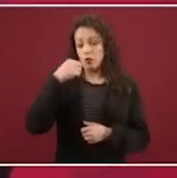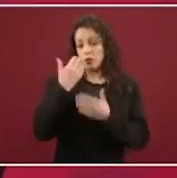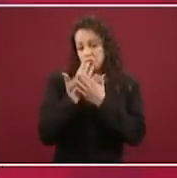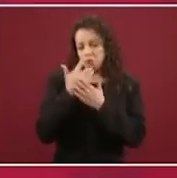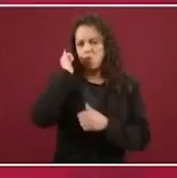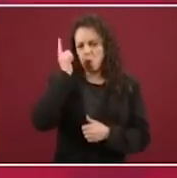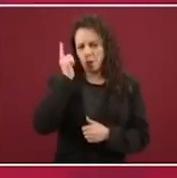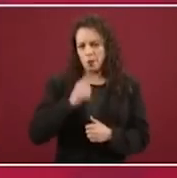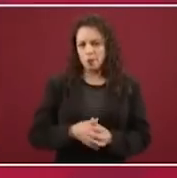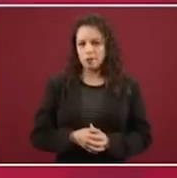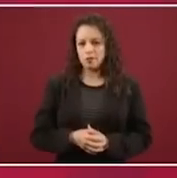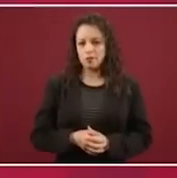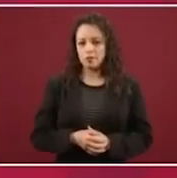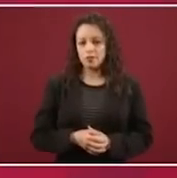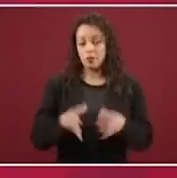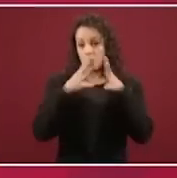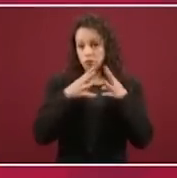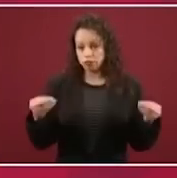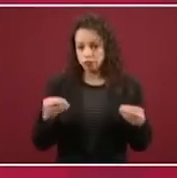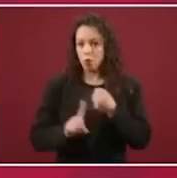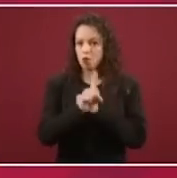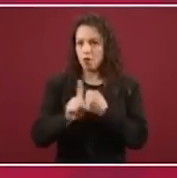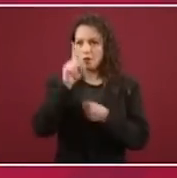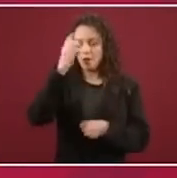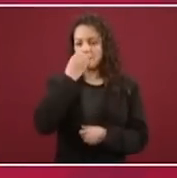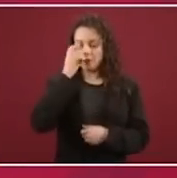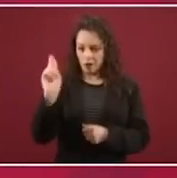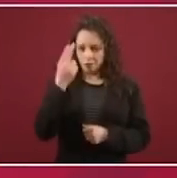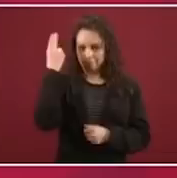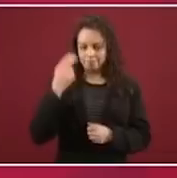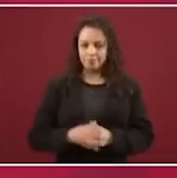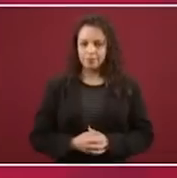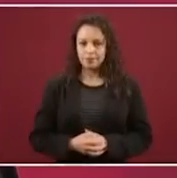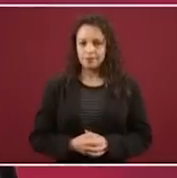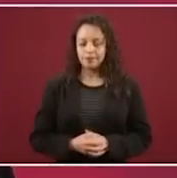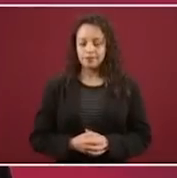se resuelvan los problemas en la UNAM.